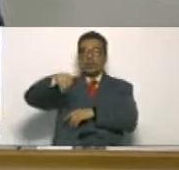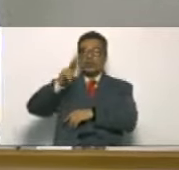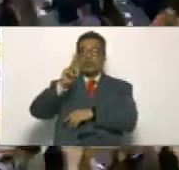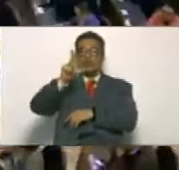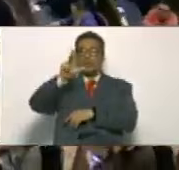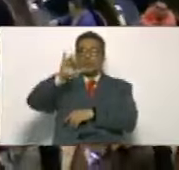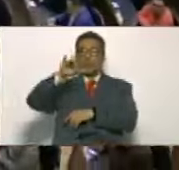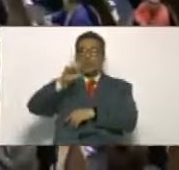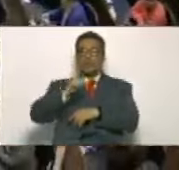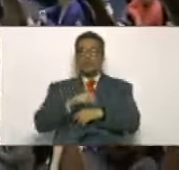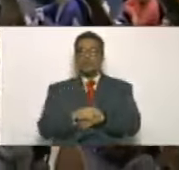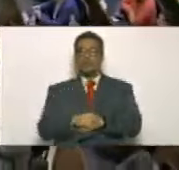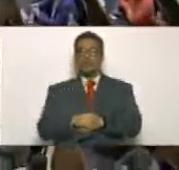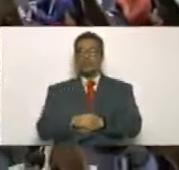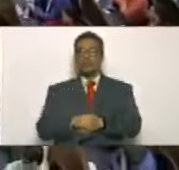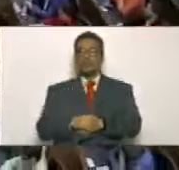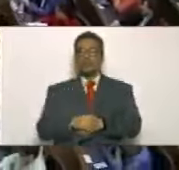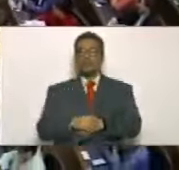Serpa.